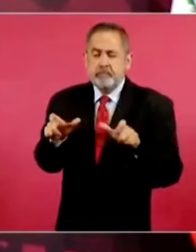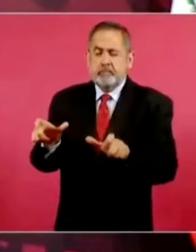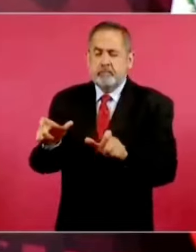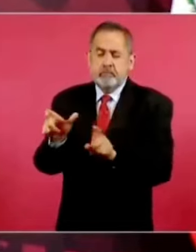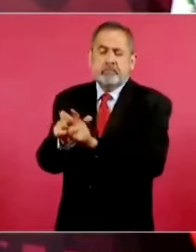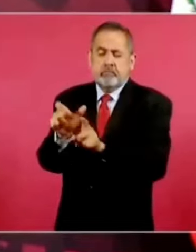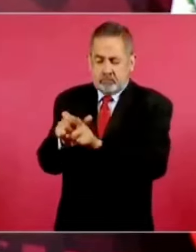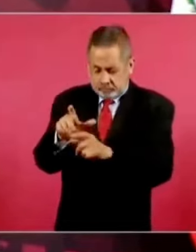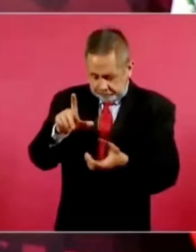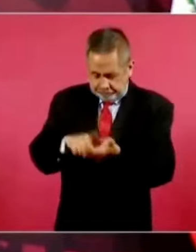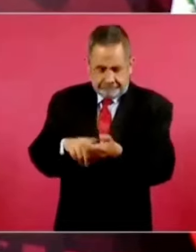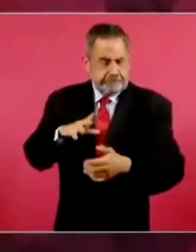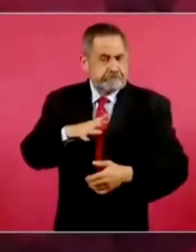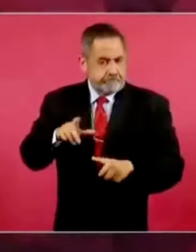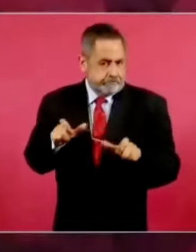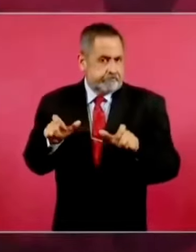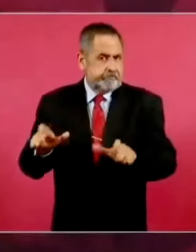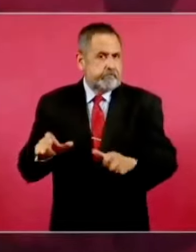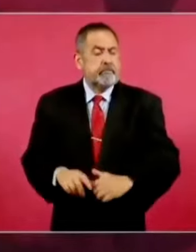tienen